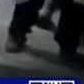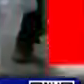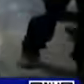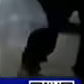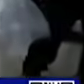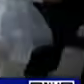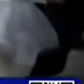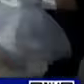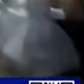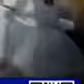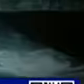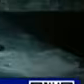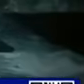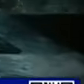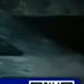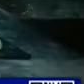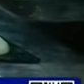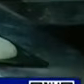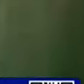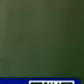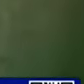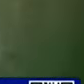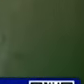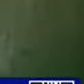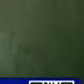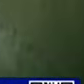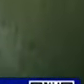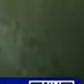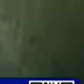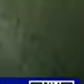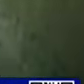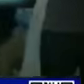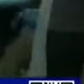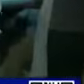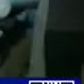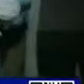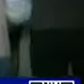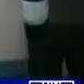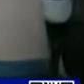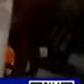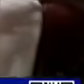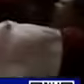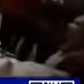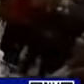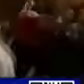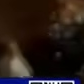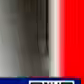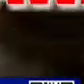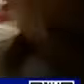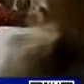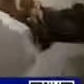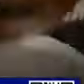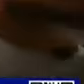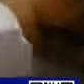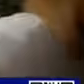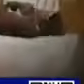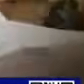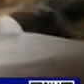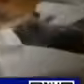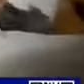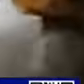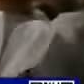Una provoca el miedo. Y la otra reúne a las familias. ¿Truco o tanta